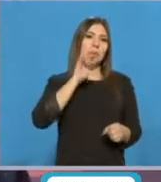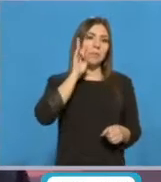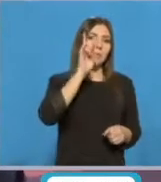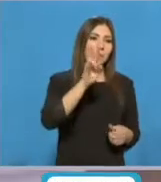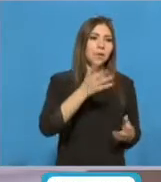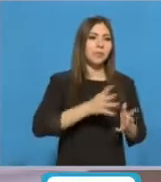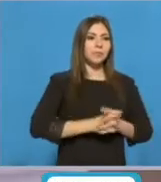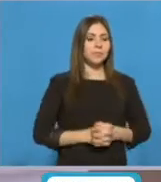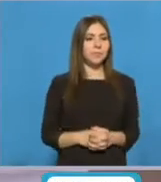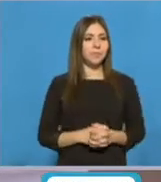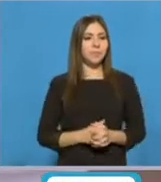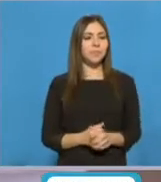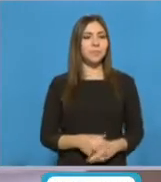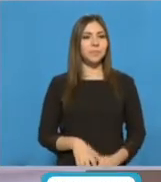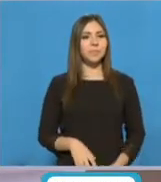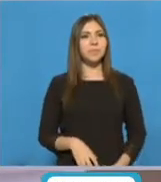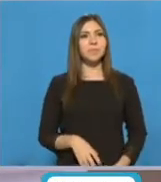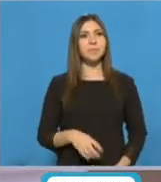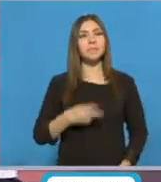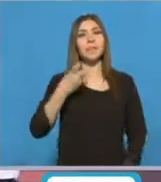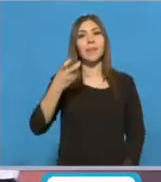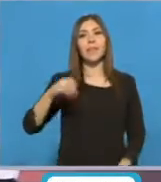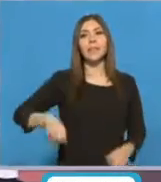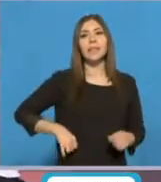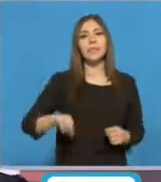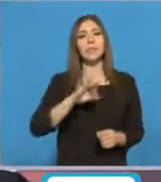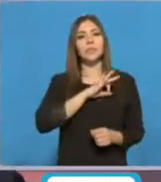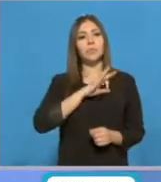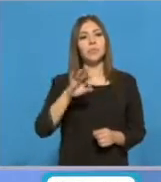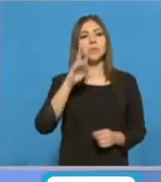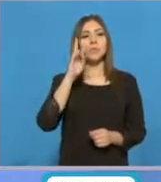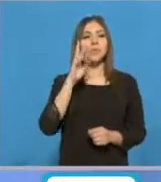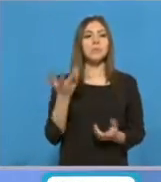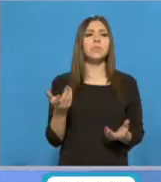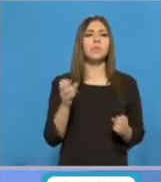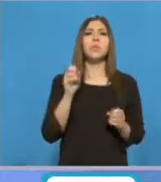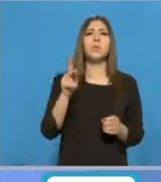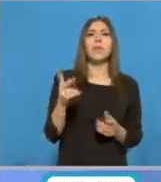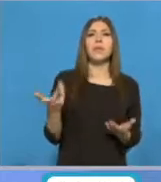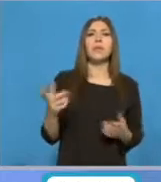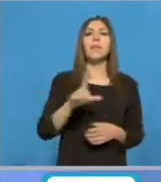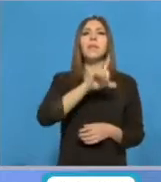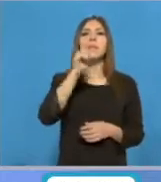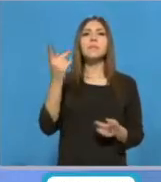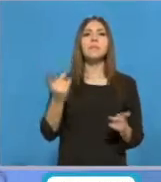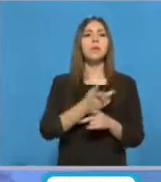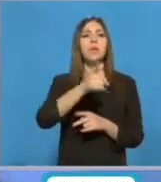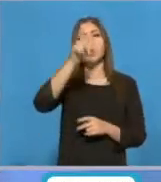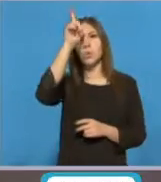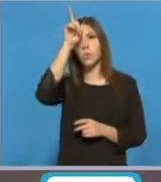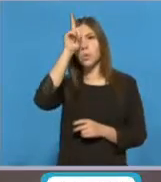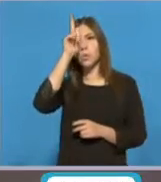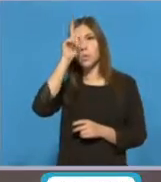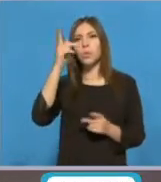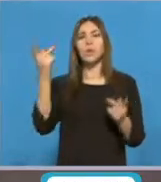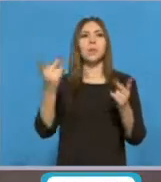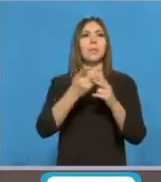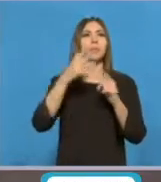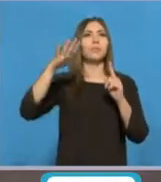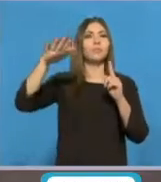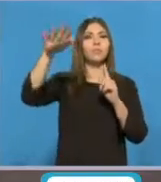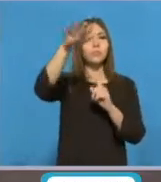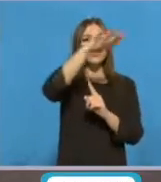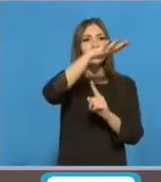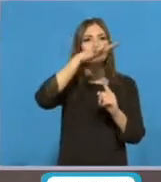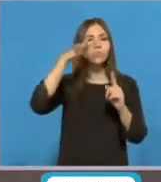Sí. Y es interesante, de ahí podemos saltar a, ok, ¿y qué pasa con la luna? ¿Qué pasa con el espacio exterior? ¿Qué